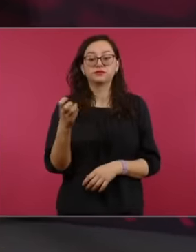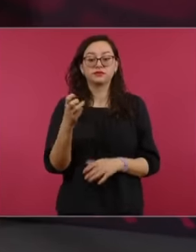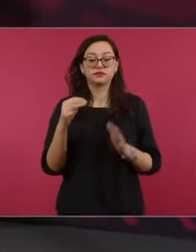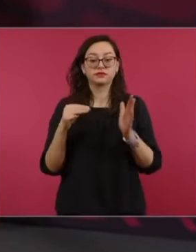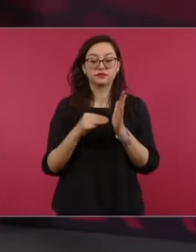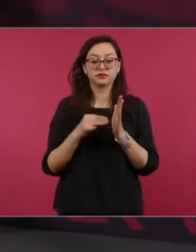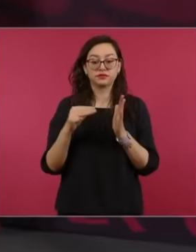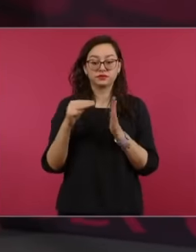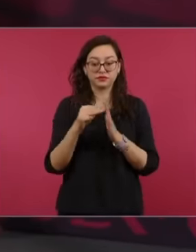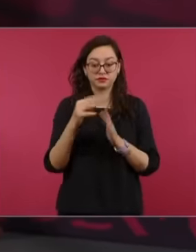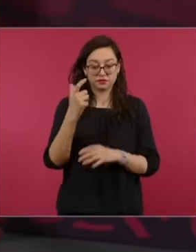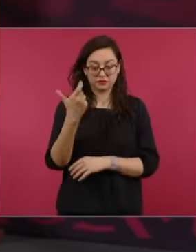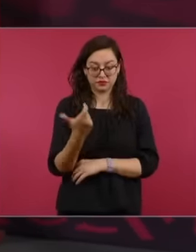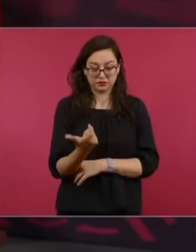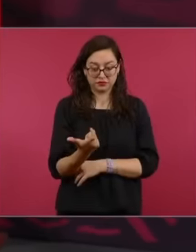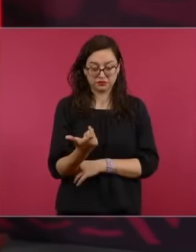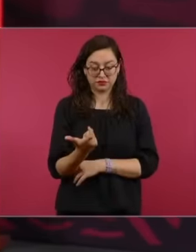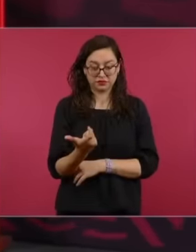300 mil millones de pesos.